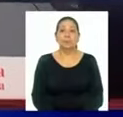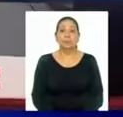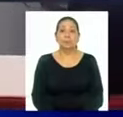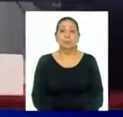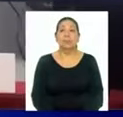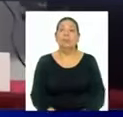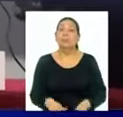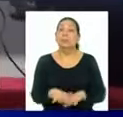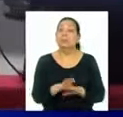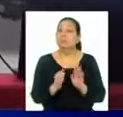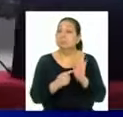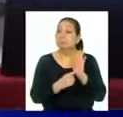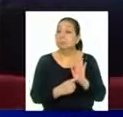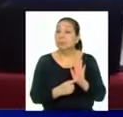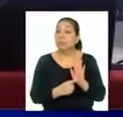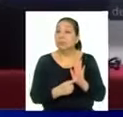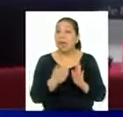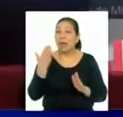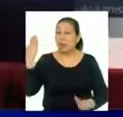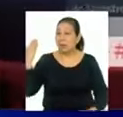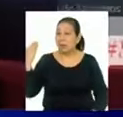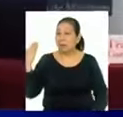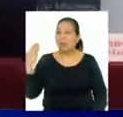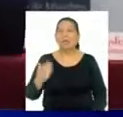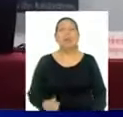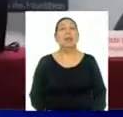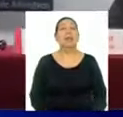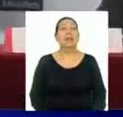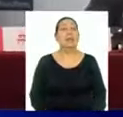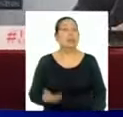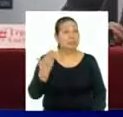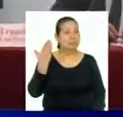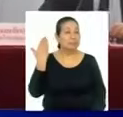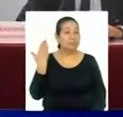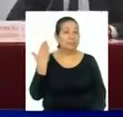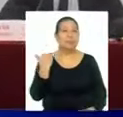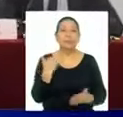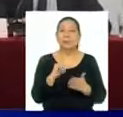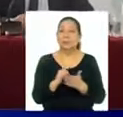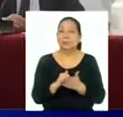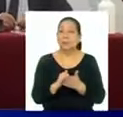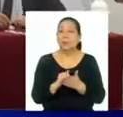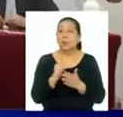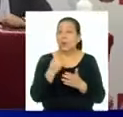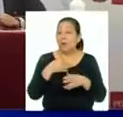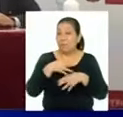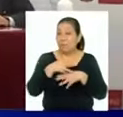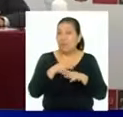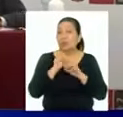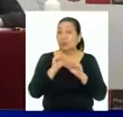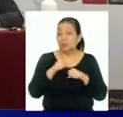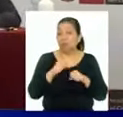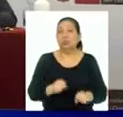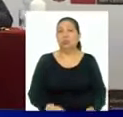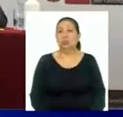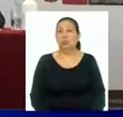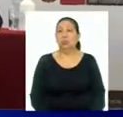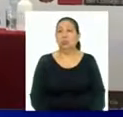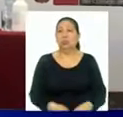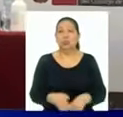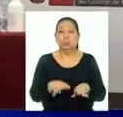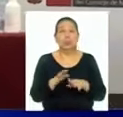En el plan que se ha presentado anteayer, el plan para ser aplicado durante las fiestas patrias y las